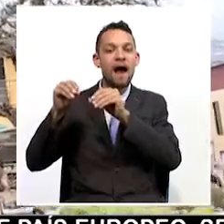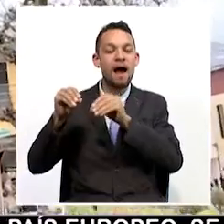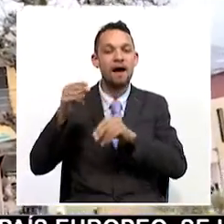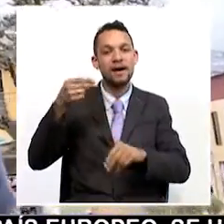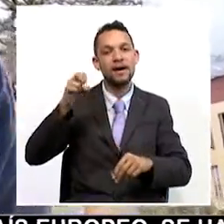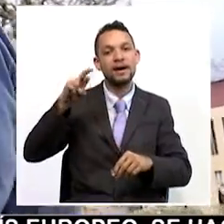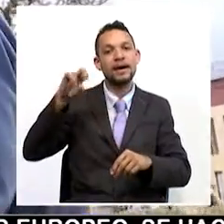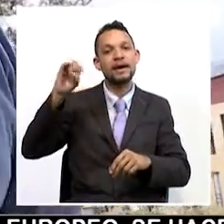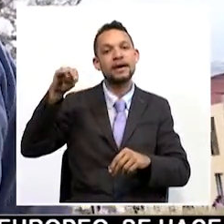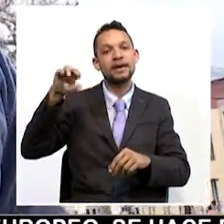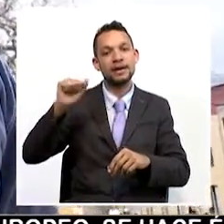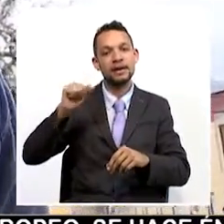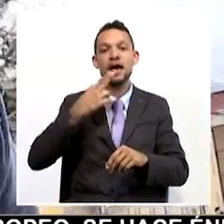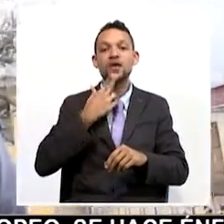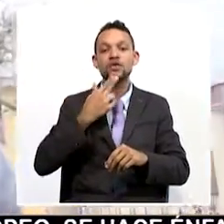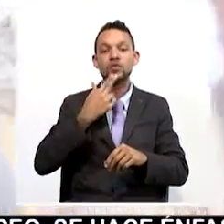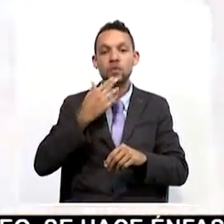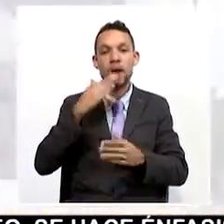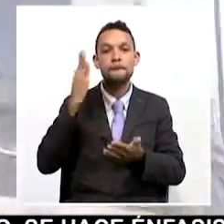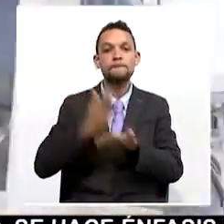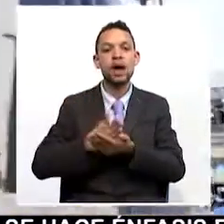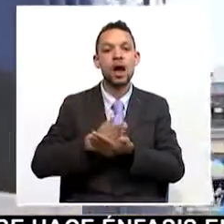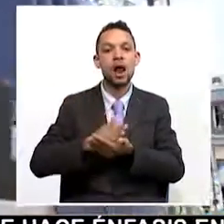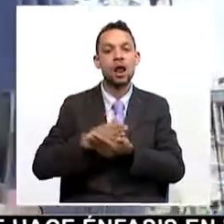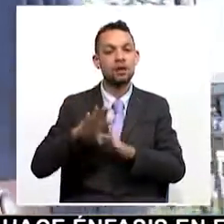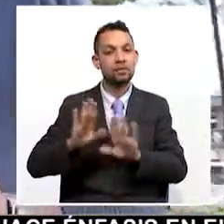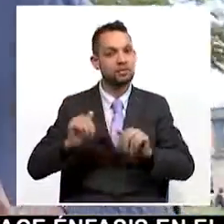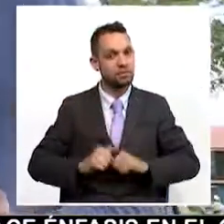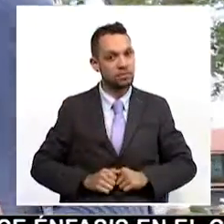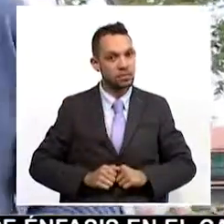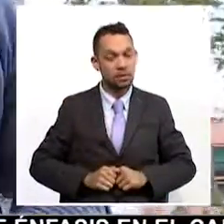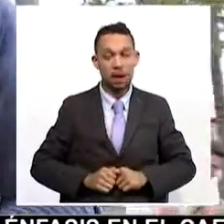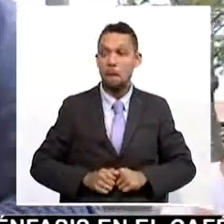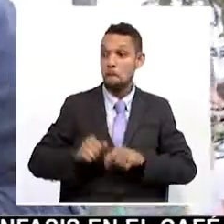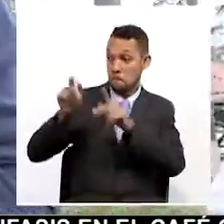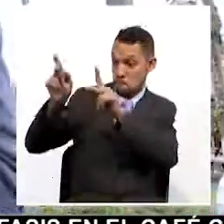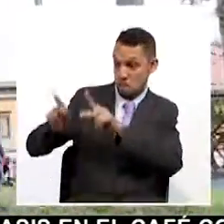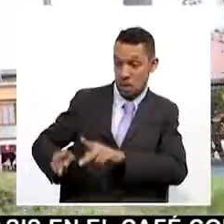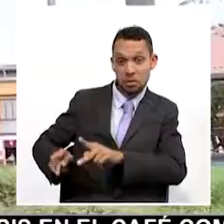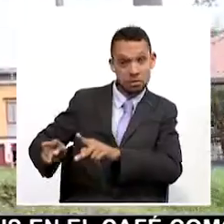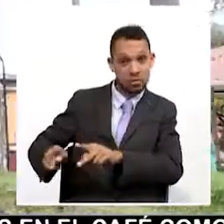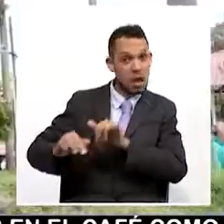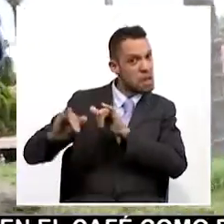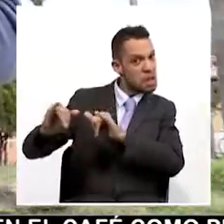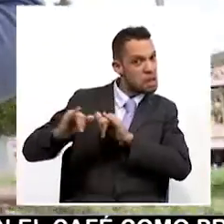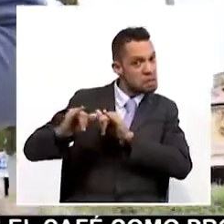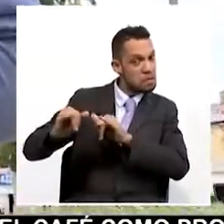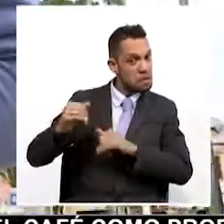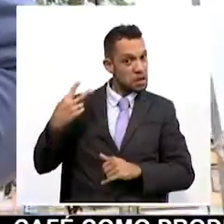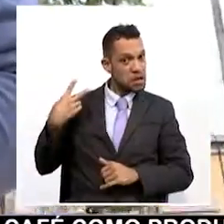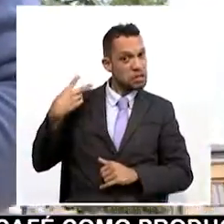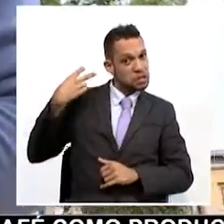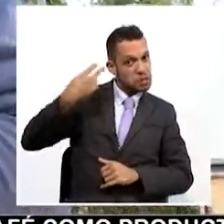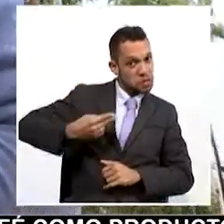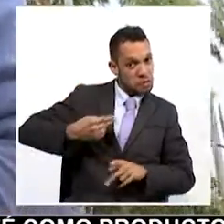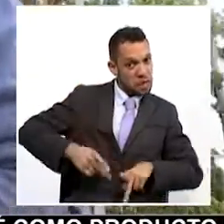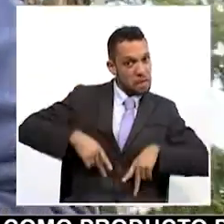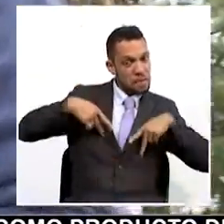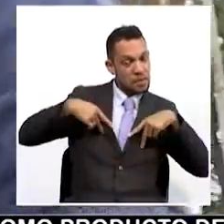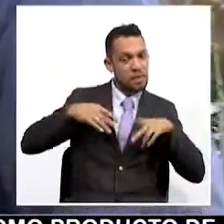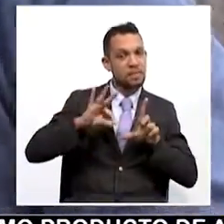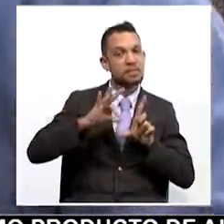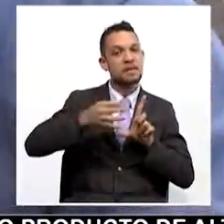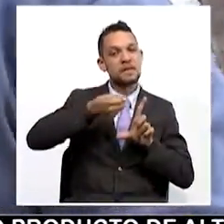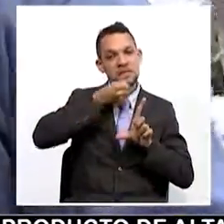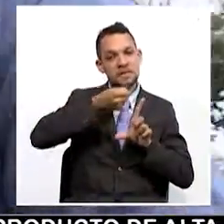azúcar, panela y listo. Son las personas como usted y como yo en las crónicas que tenemos aquí en Telecafé